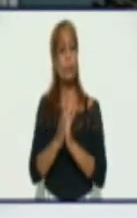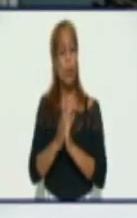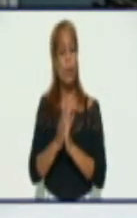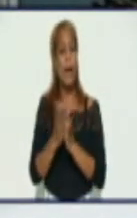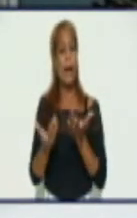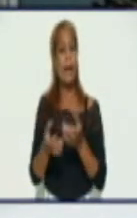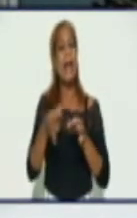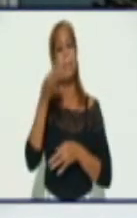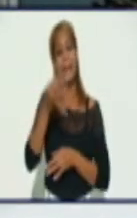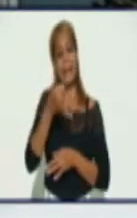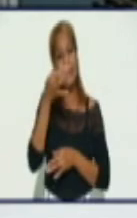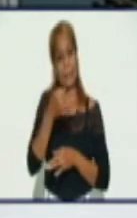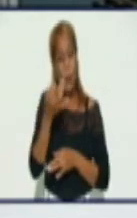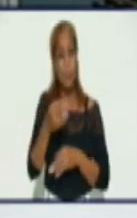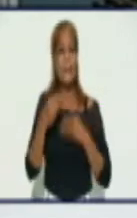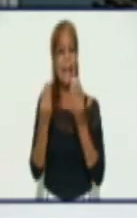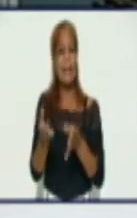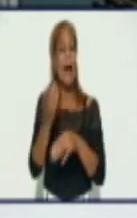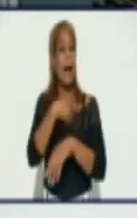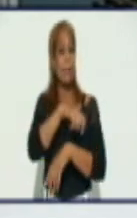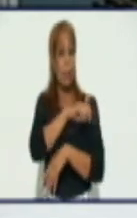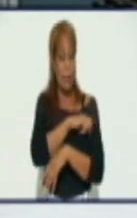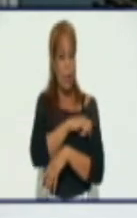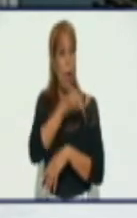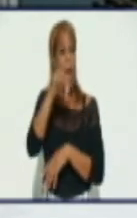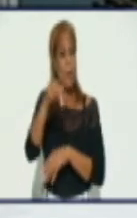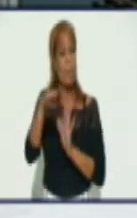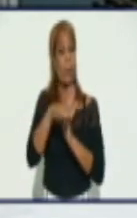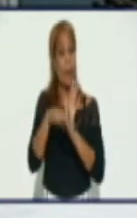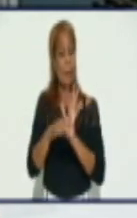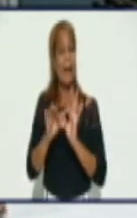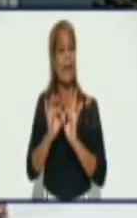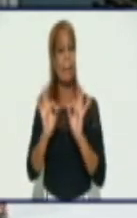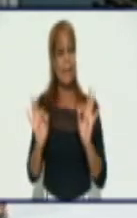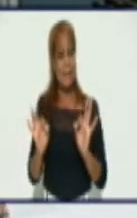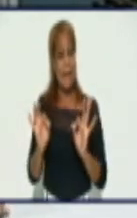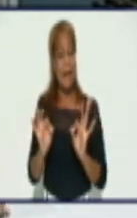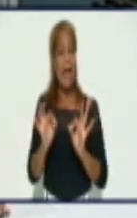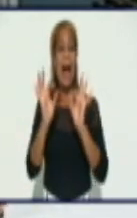a los televidentes de nuestro panel informativo, al mismo tiempo que se